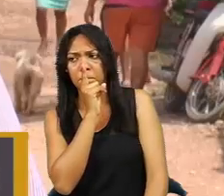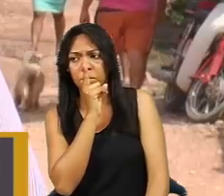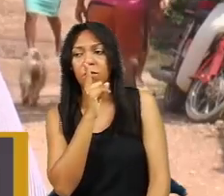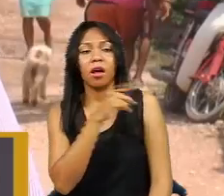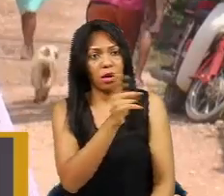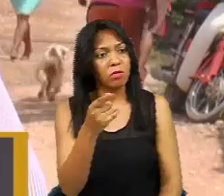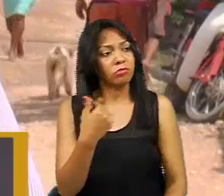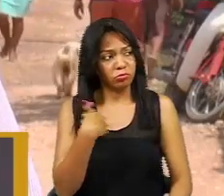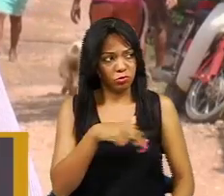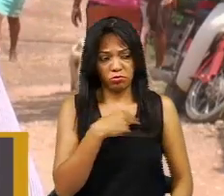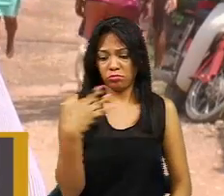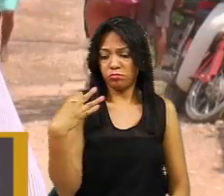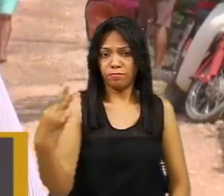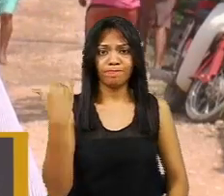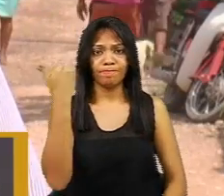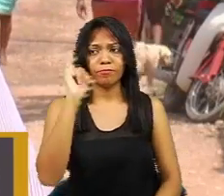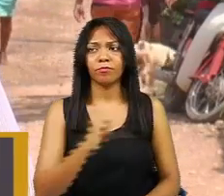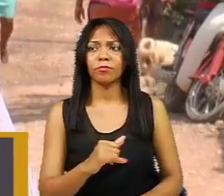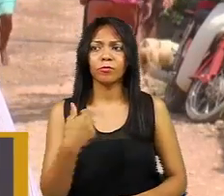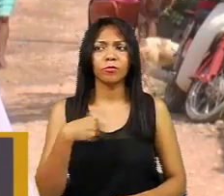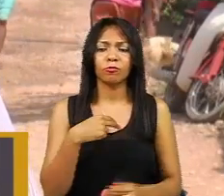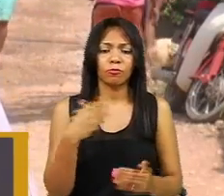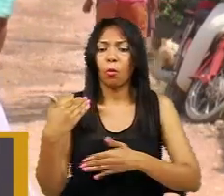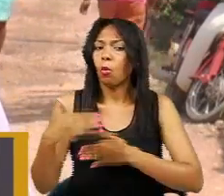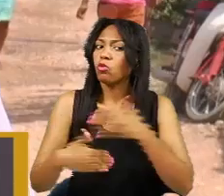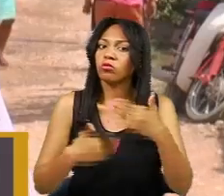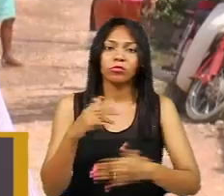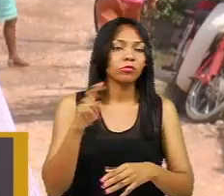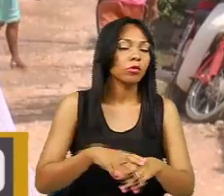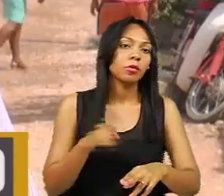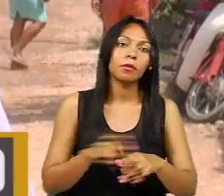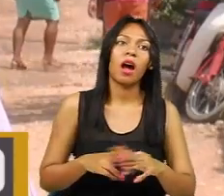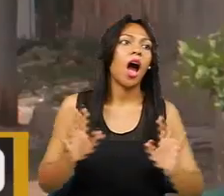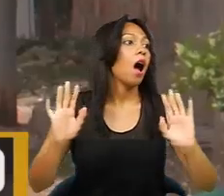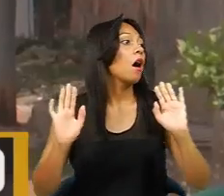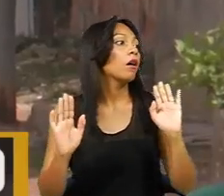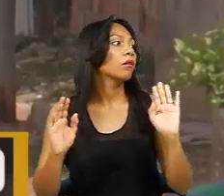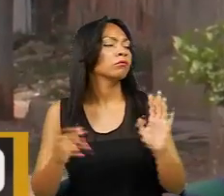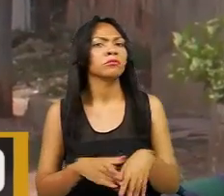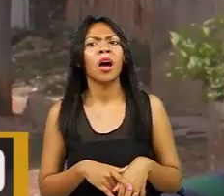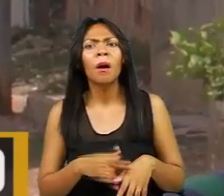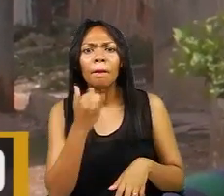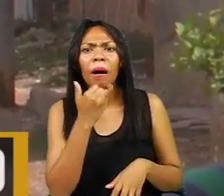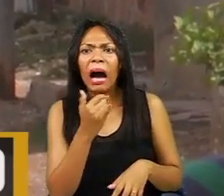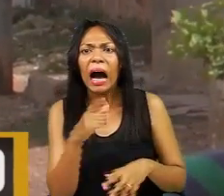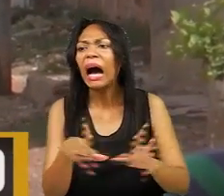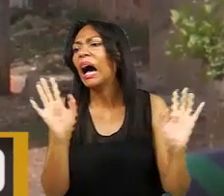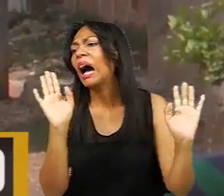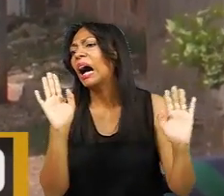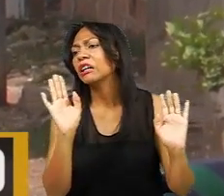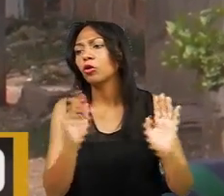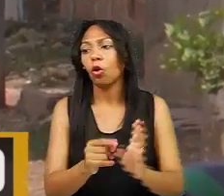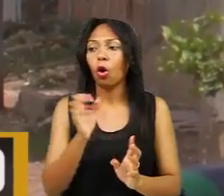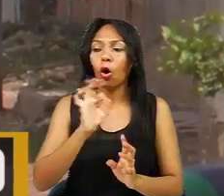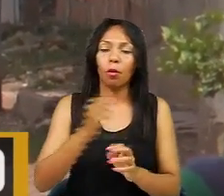Nosotros hemos estado al pendiente de todo ese proceso, esto es un procedimiento, eso no es así de que se falló y ya se tiene que hacer cumplimiento,